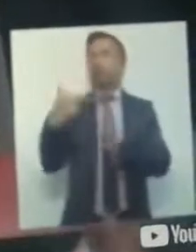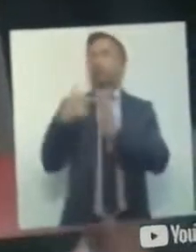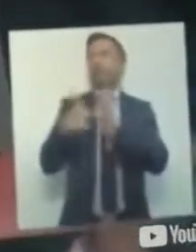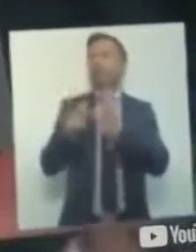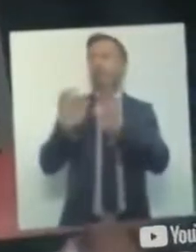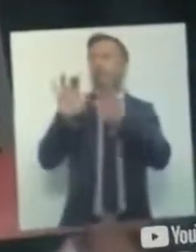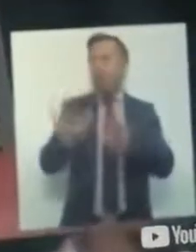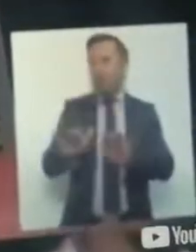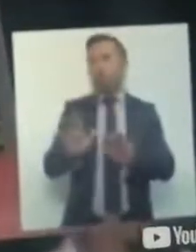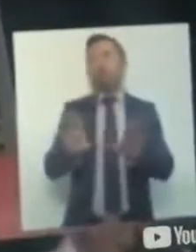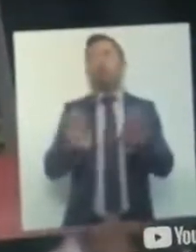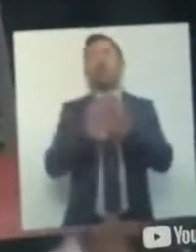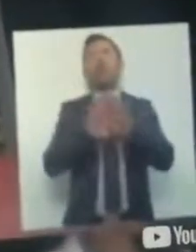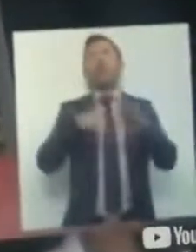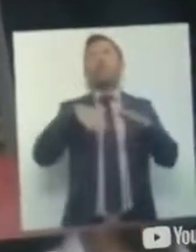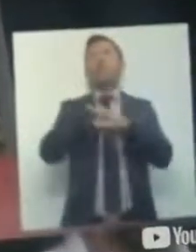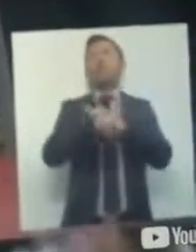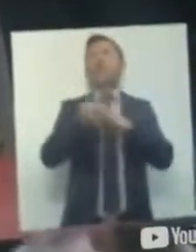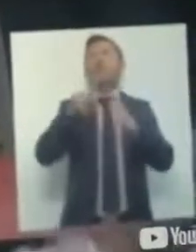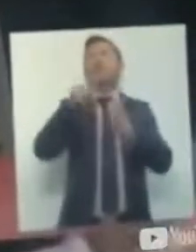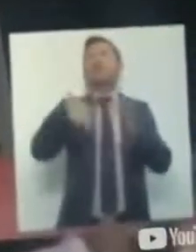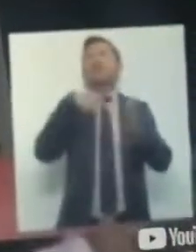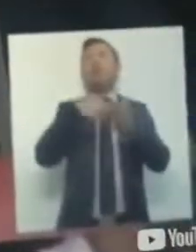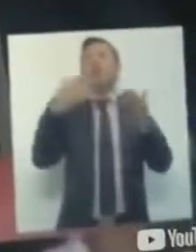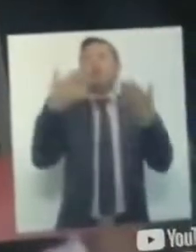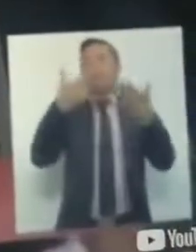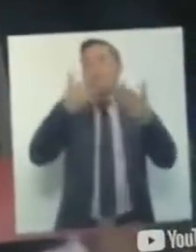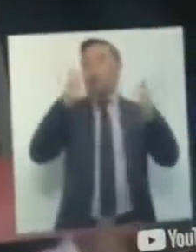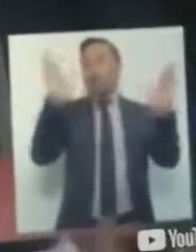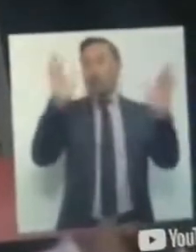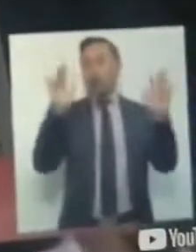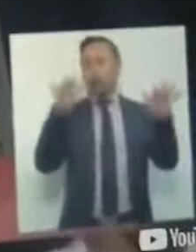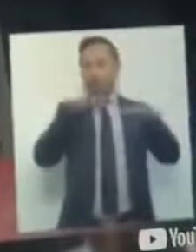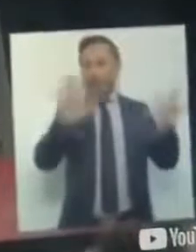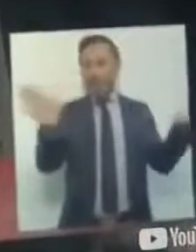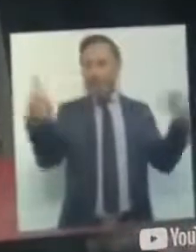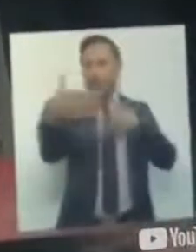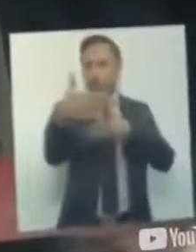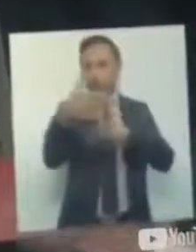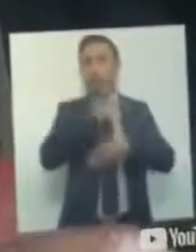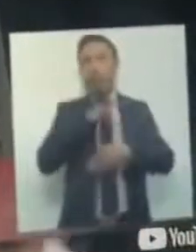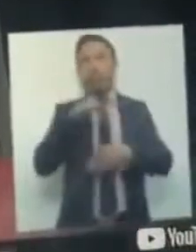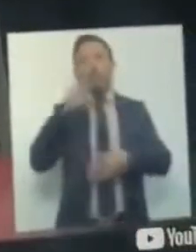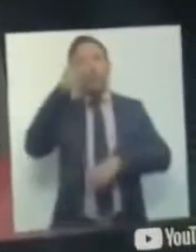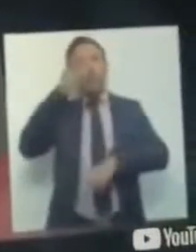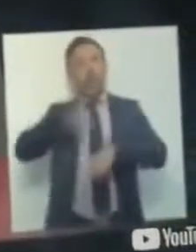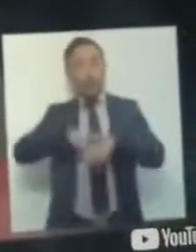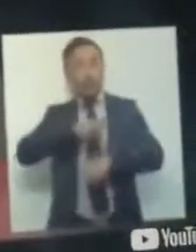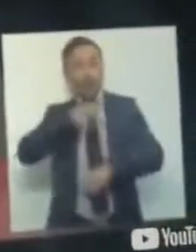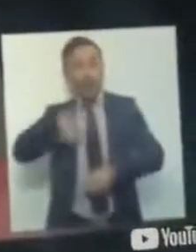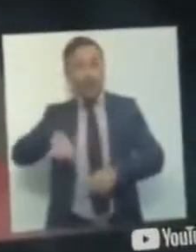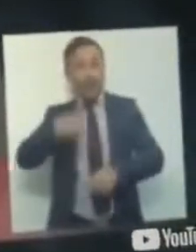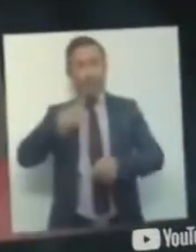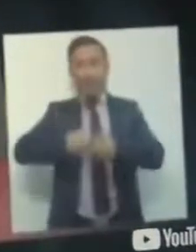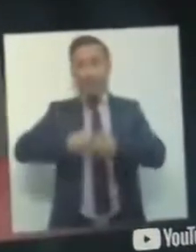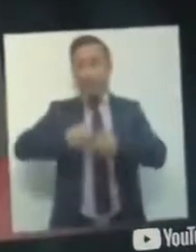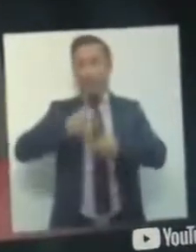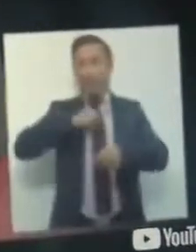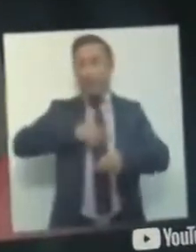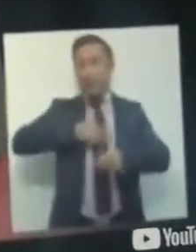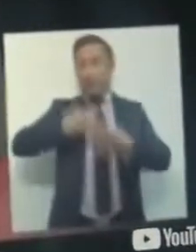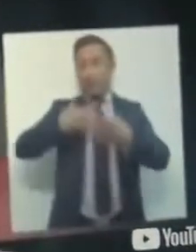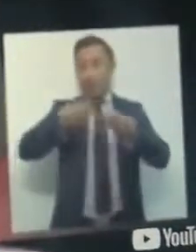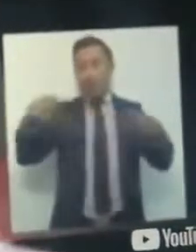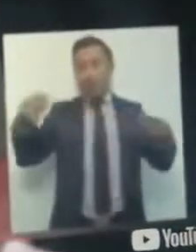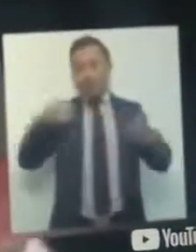uso adecuado de espacios públicos cerrados, esta Dirección General de Epidemiología considera que el